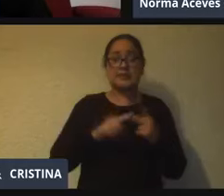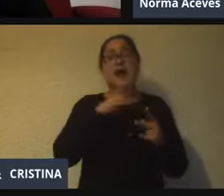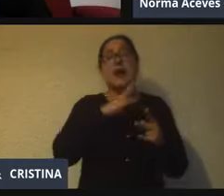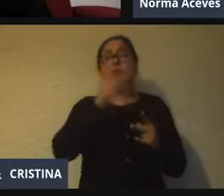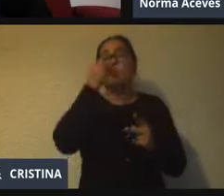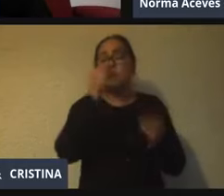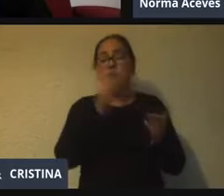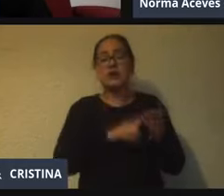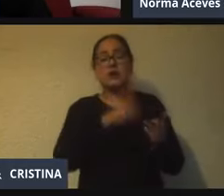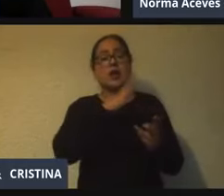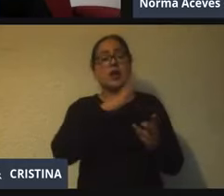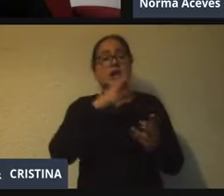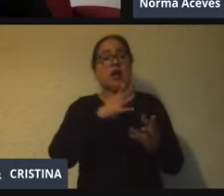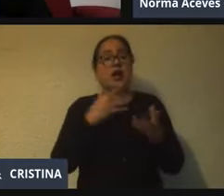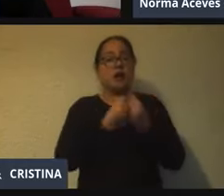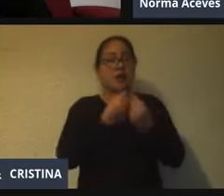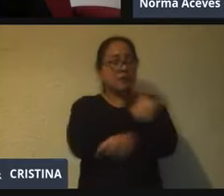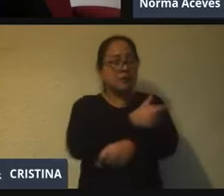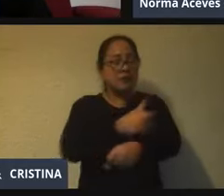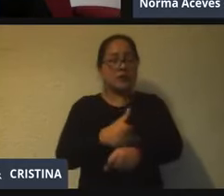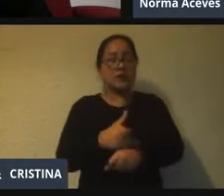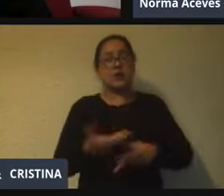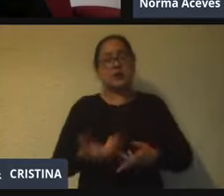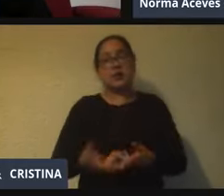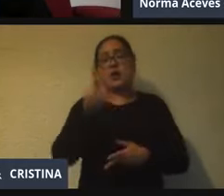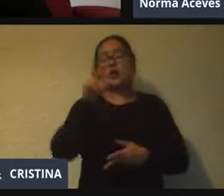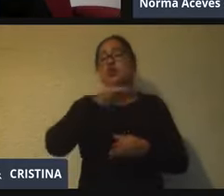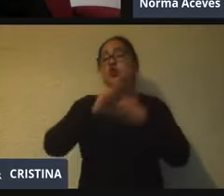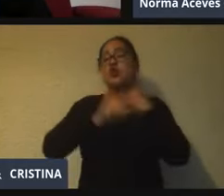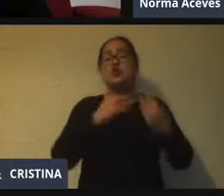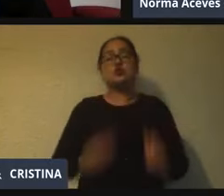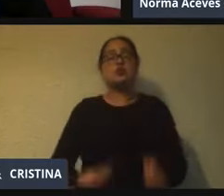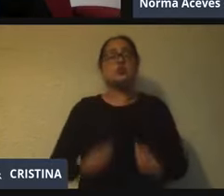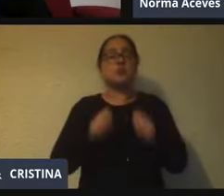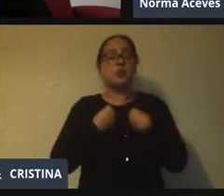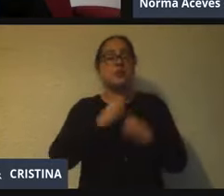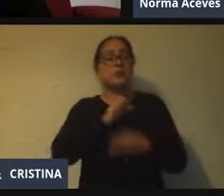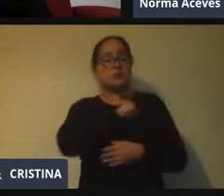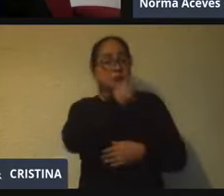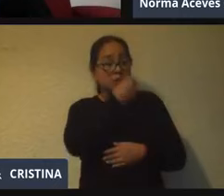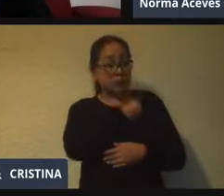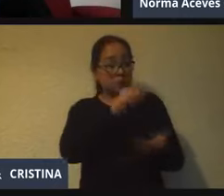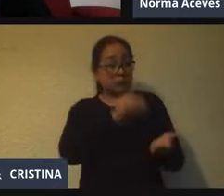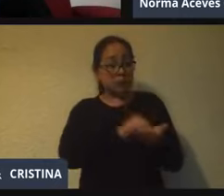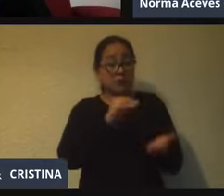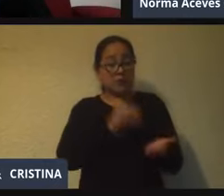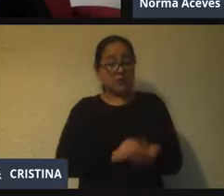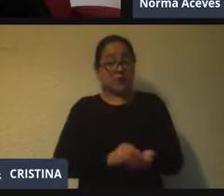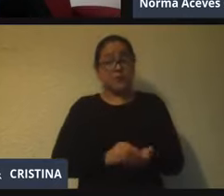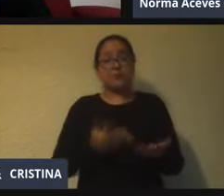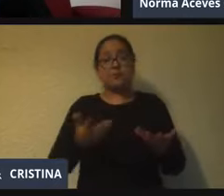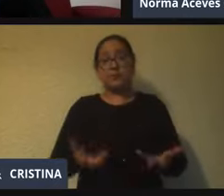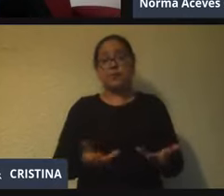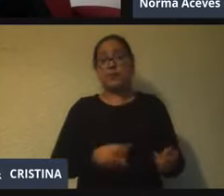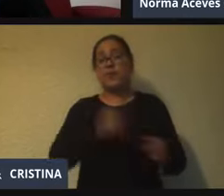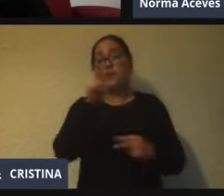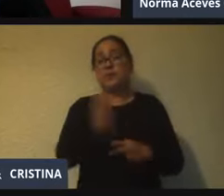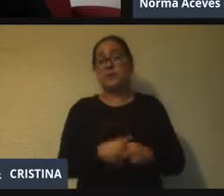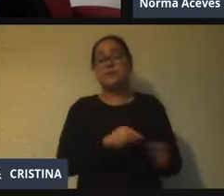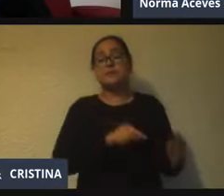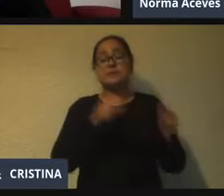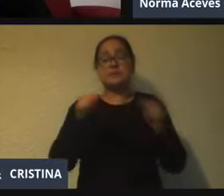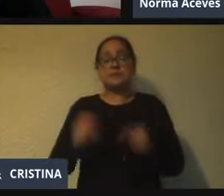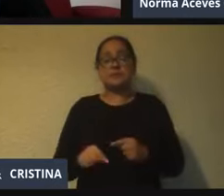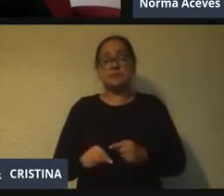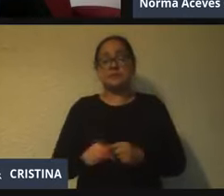a nuestra familia, porque estamos vivos, sanos, y pensar que de verdad estamos muy bendecidos. Entonces a mí